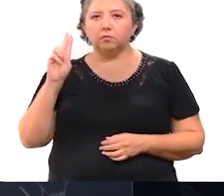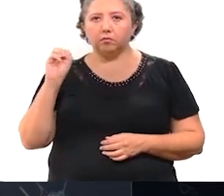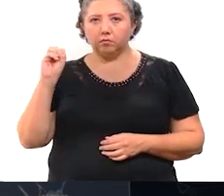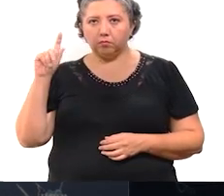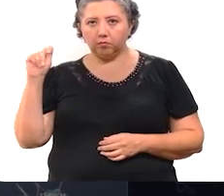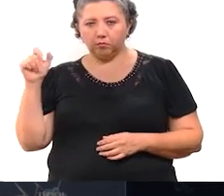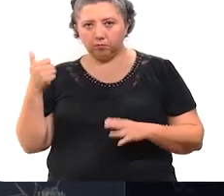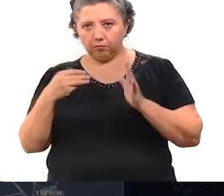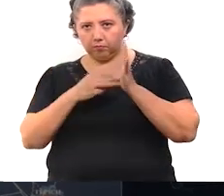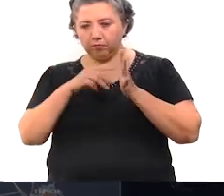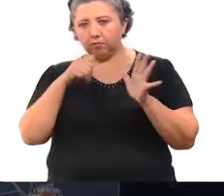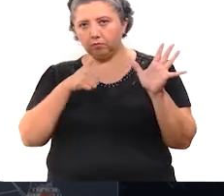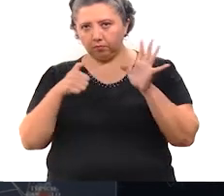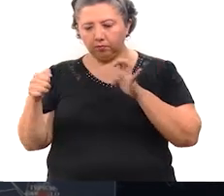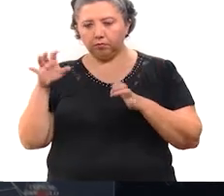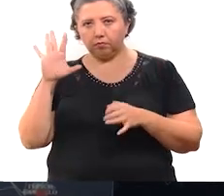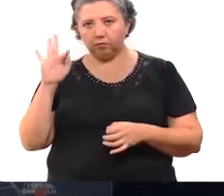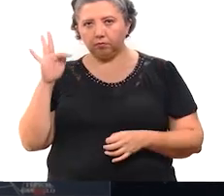zona oriente